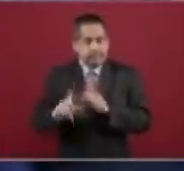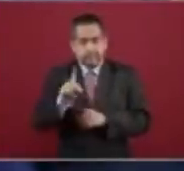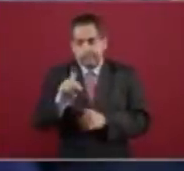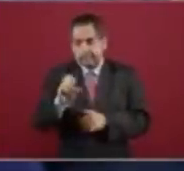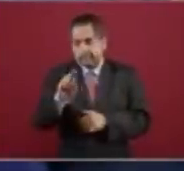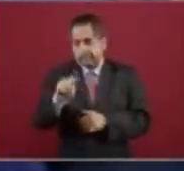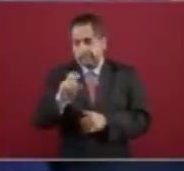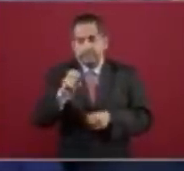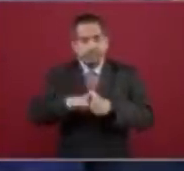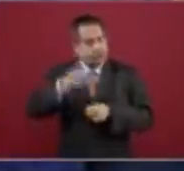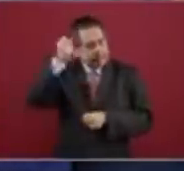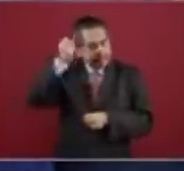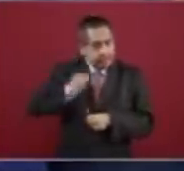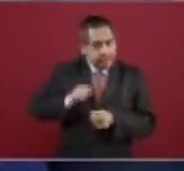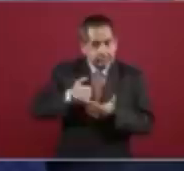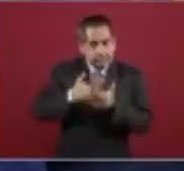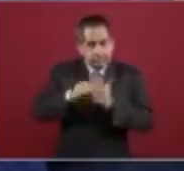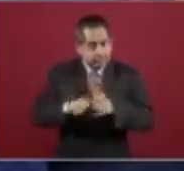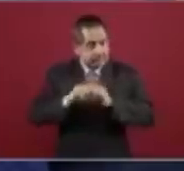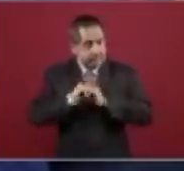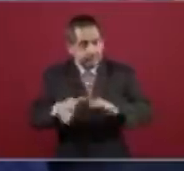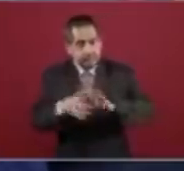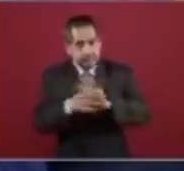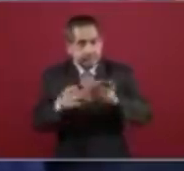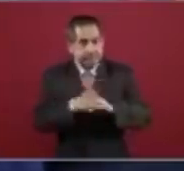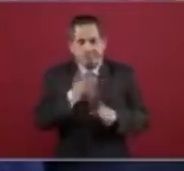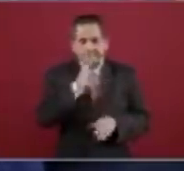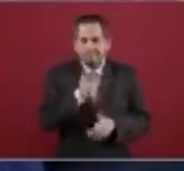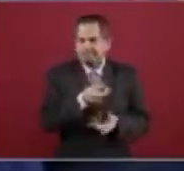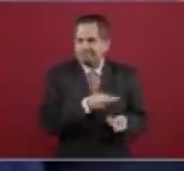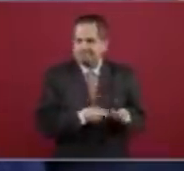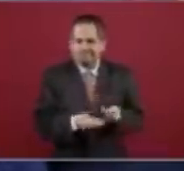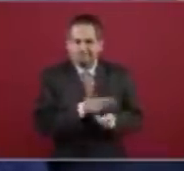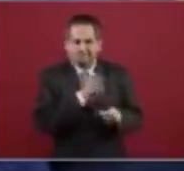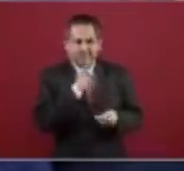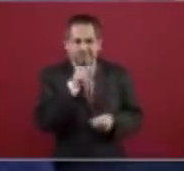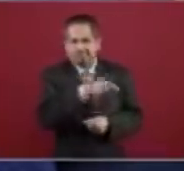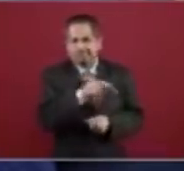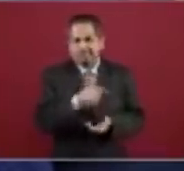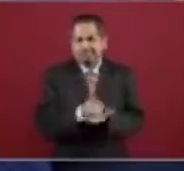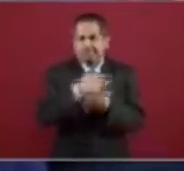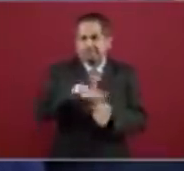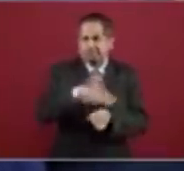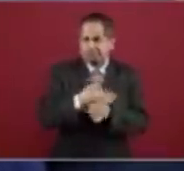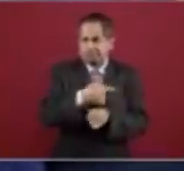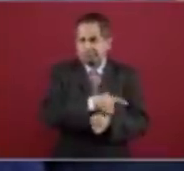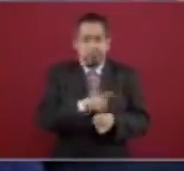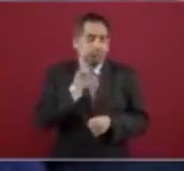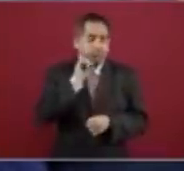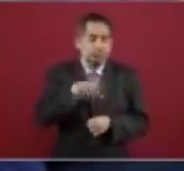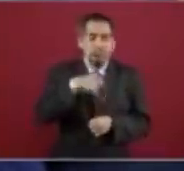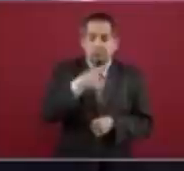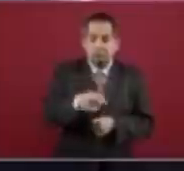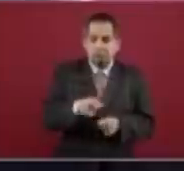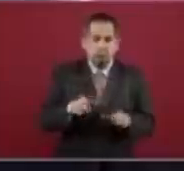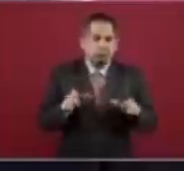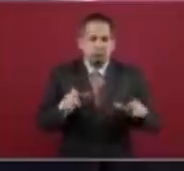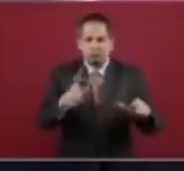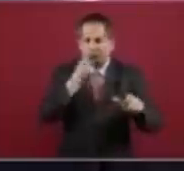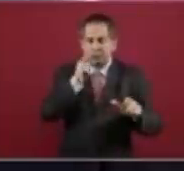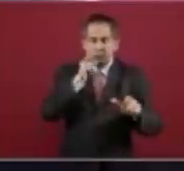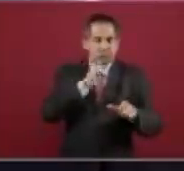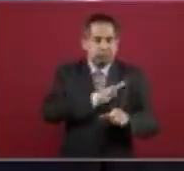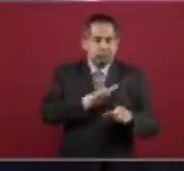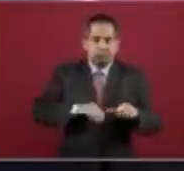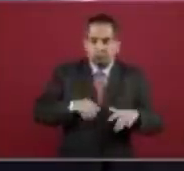en Sinaloa publica una investigación de malos manejos en el ayuntamiento. Al día siguiente, un comando armado de la Policía Municipal